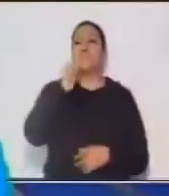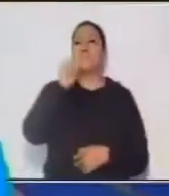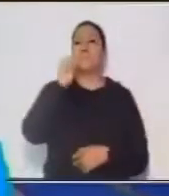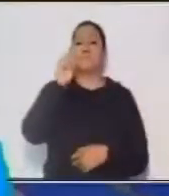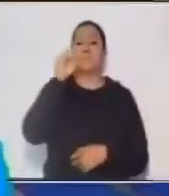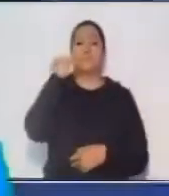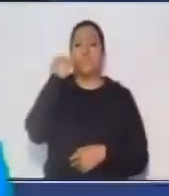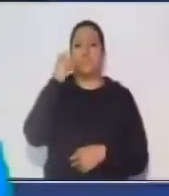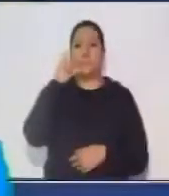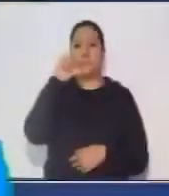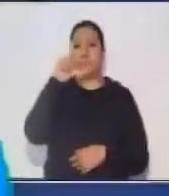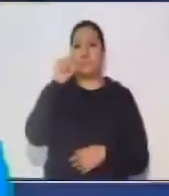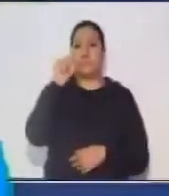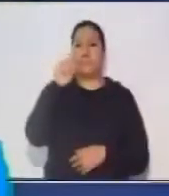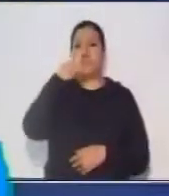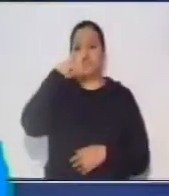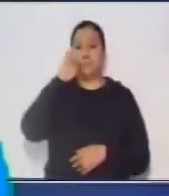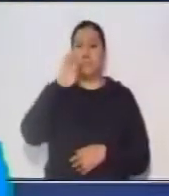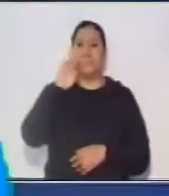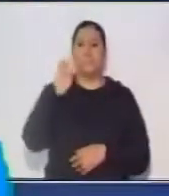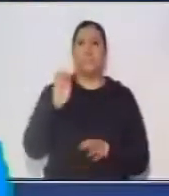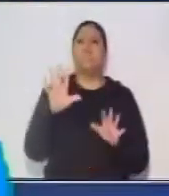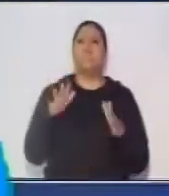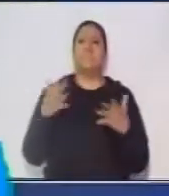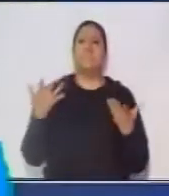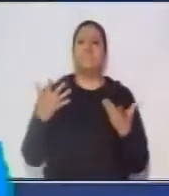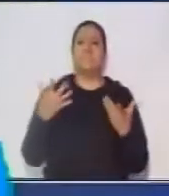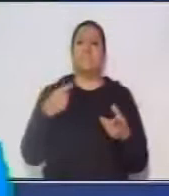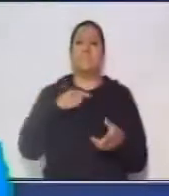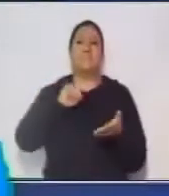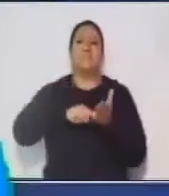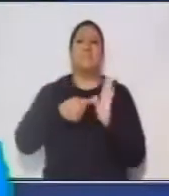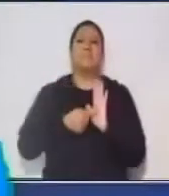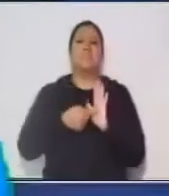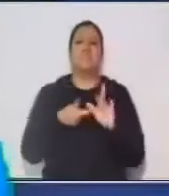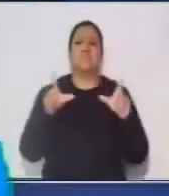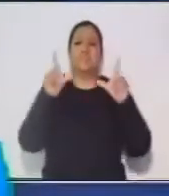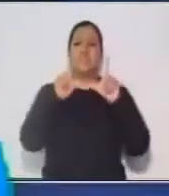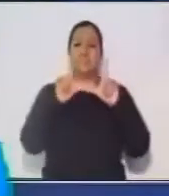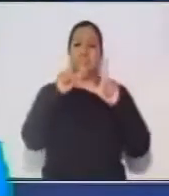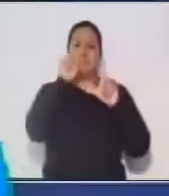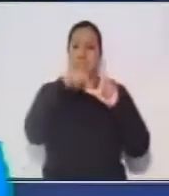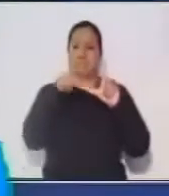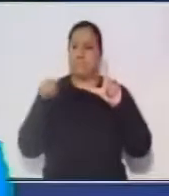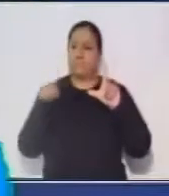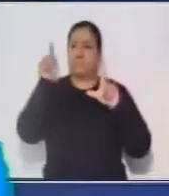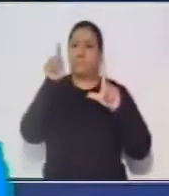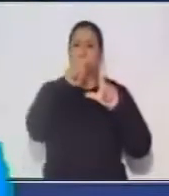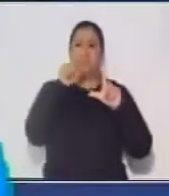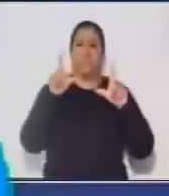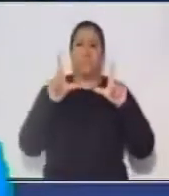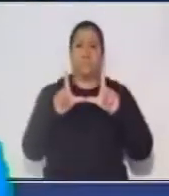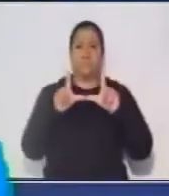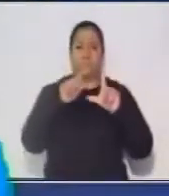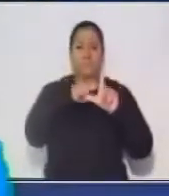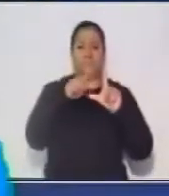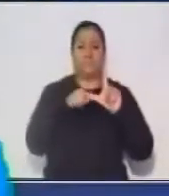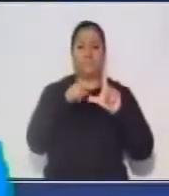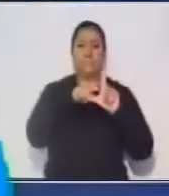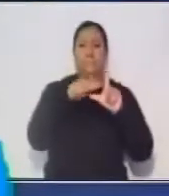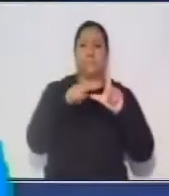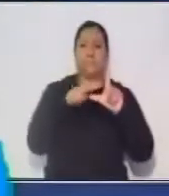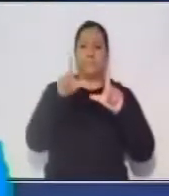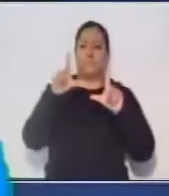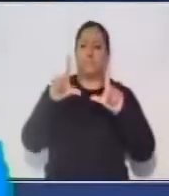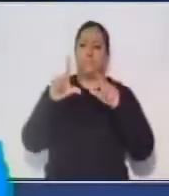Un cuadrilátero es un polígono con 4 lados y 4 ángulos internos. Como lo vimos en la clase